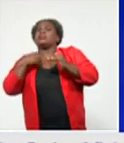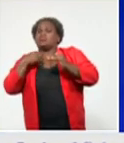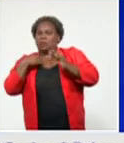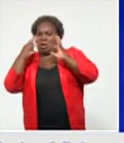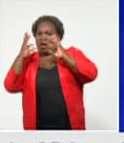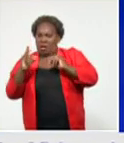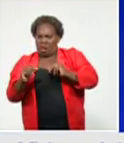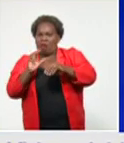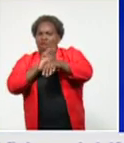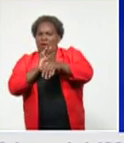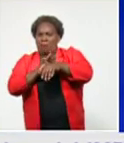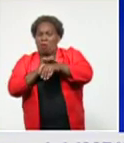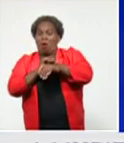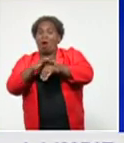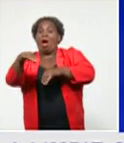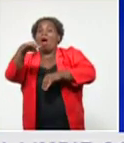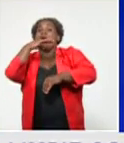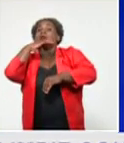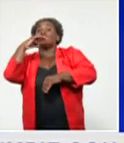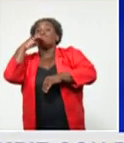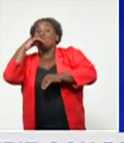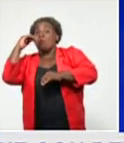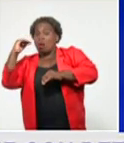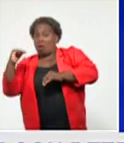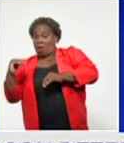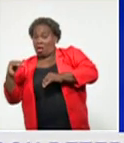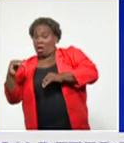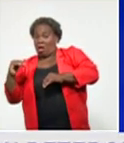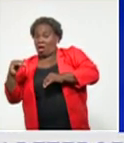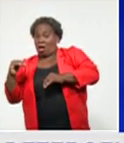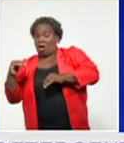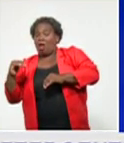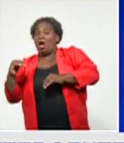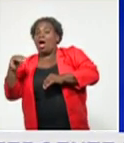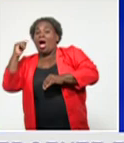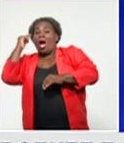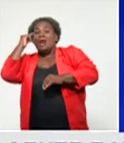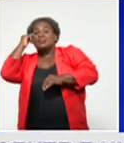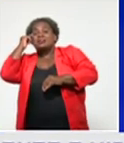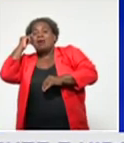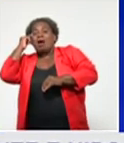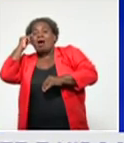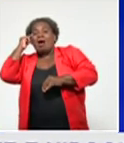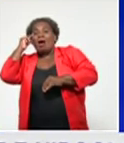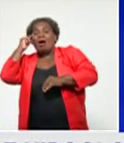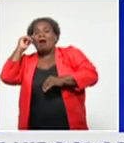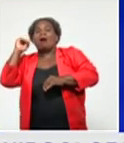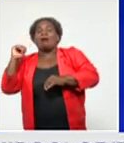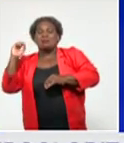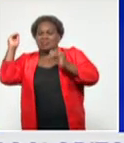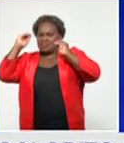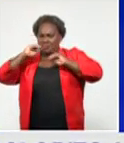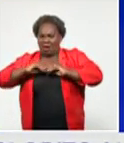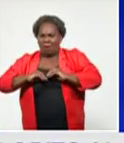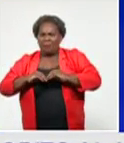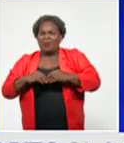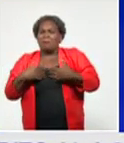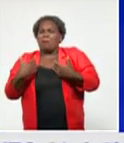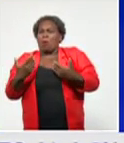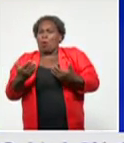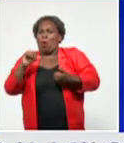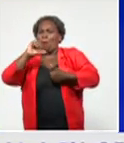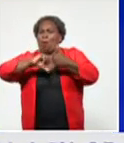en azul abajo es el sudeste asiático, que también sabemos el comportamiento que hemos